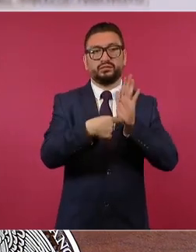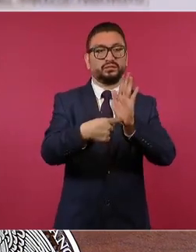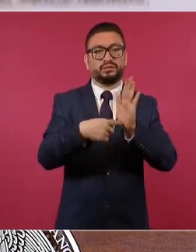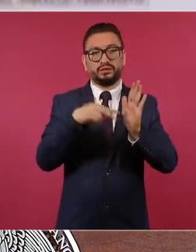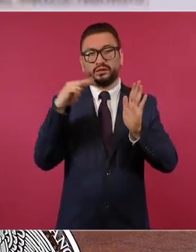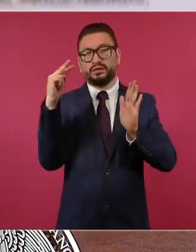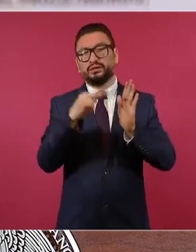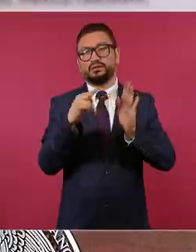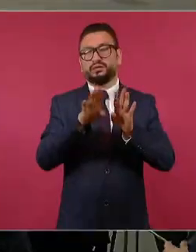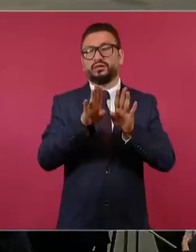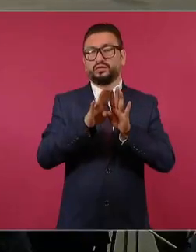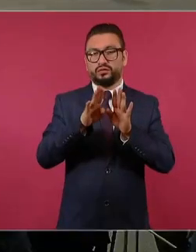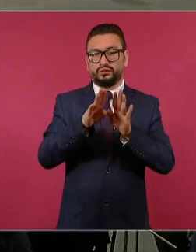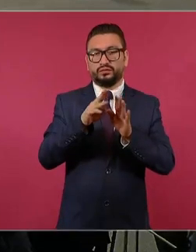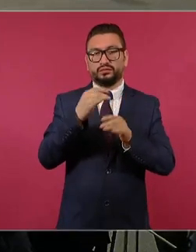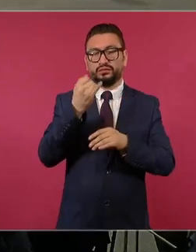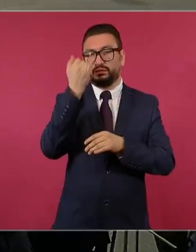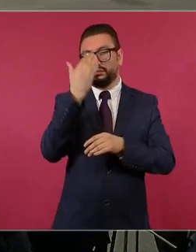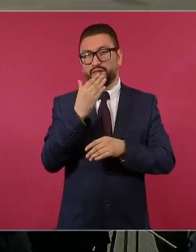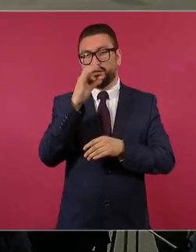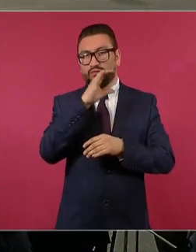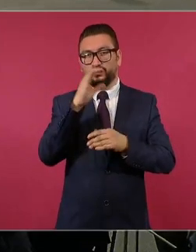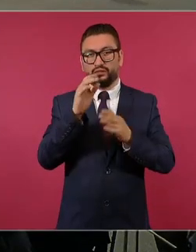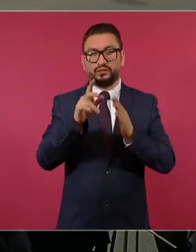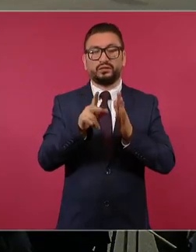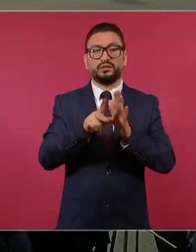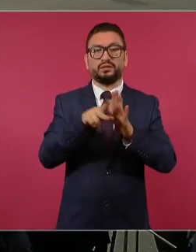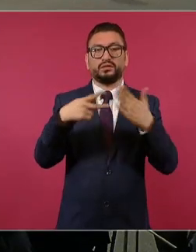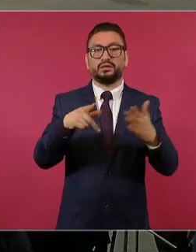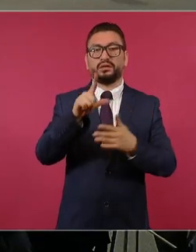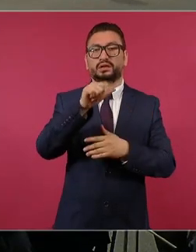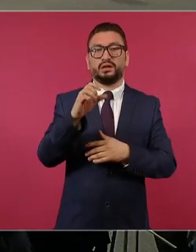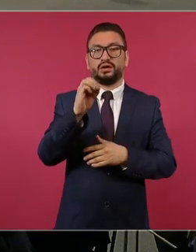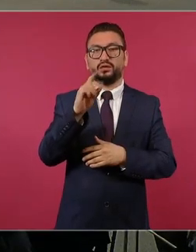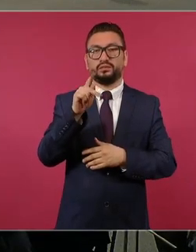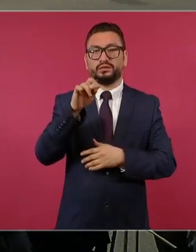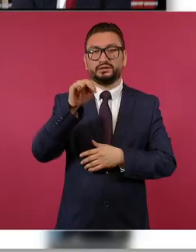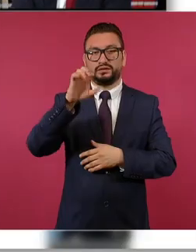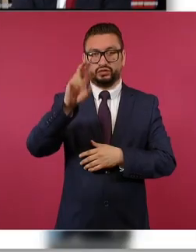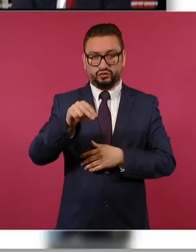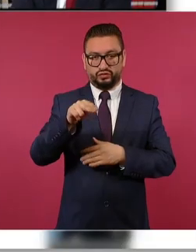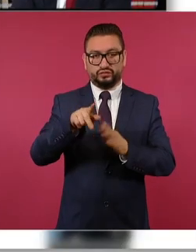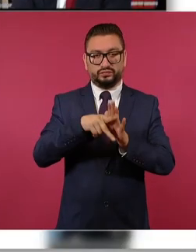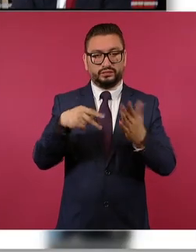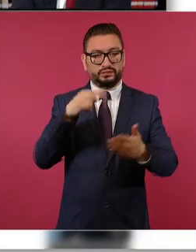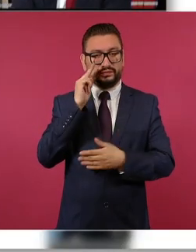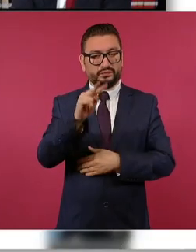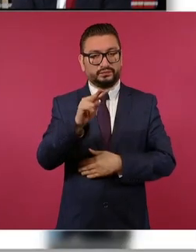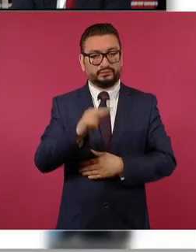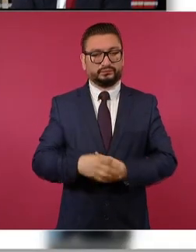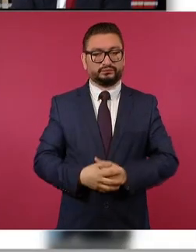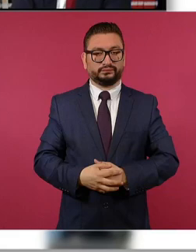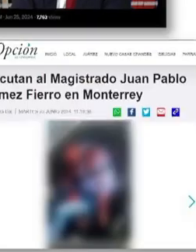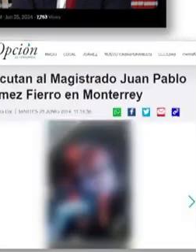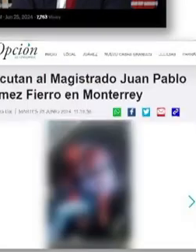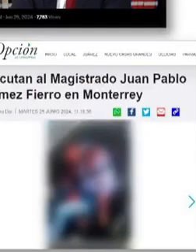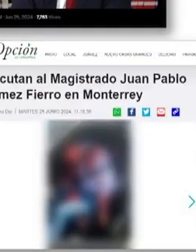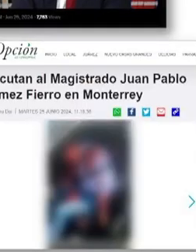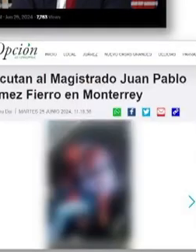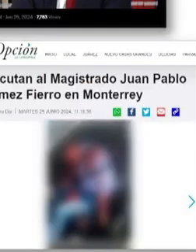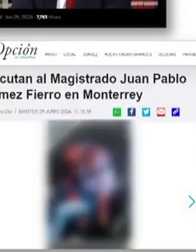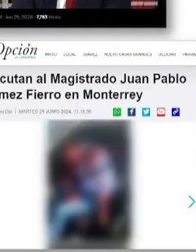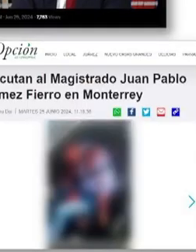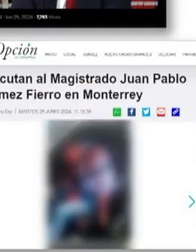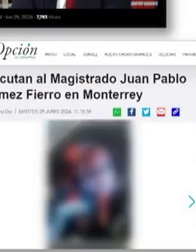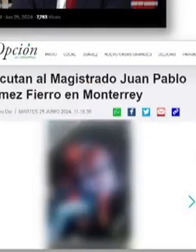aquí una imagen de un diario llamado La Opinión que está blureada. Bueno,